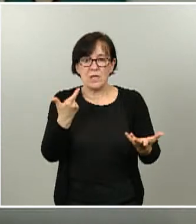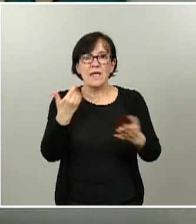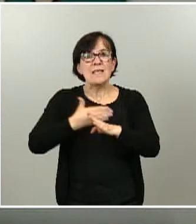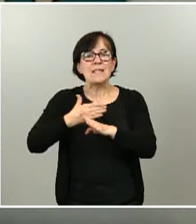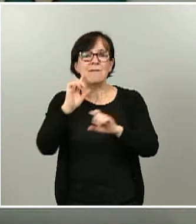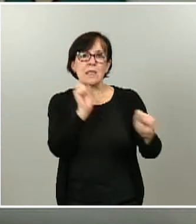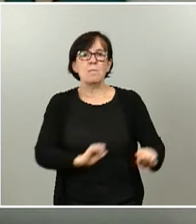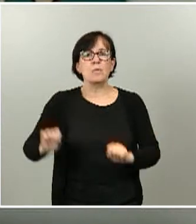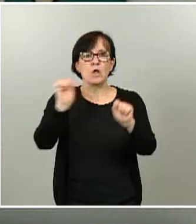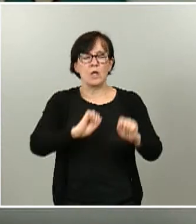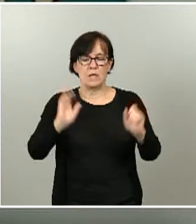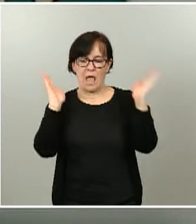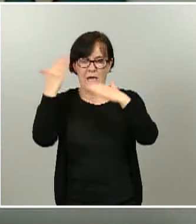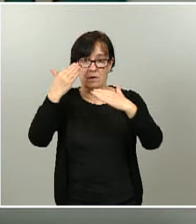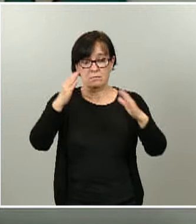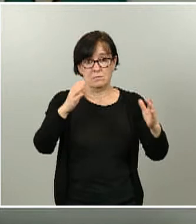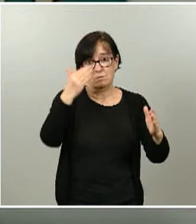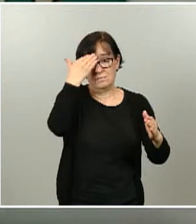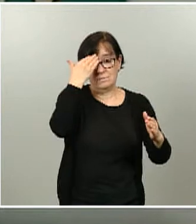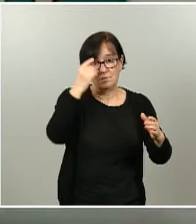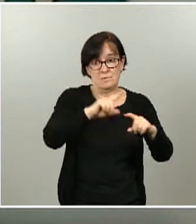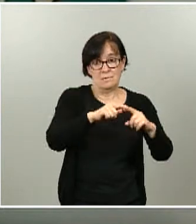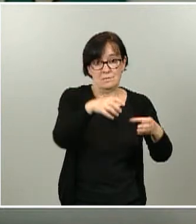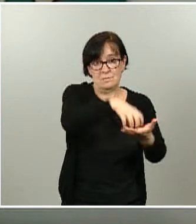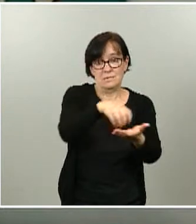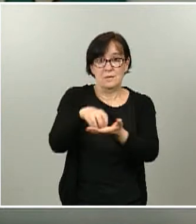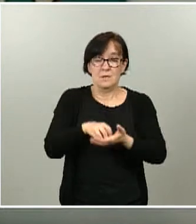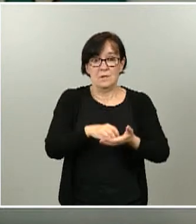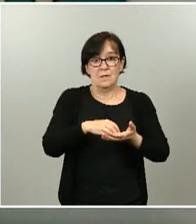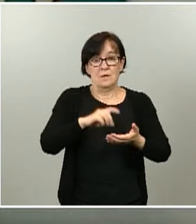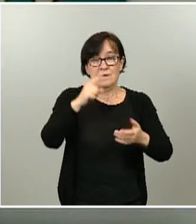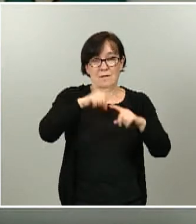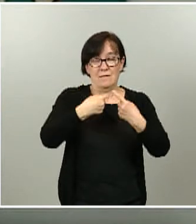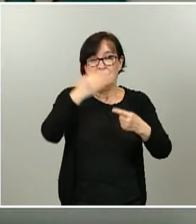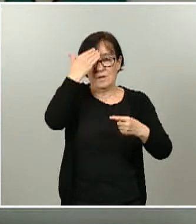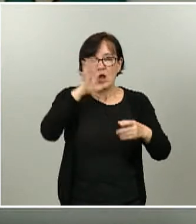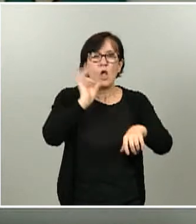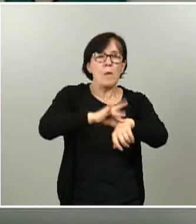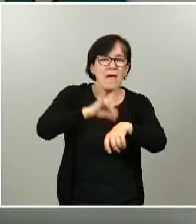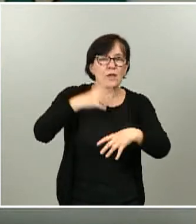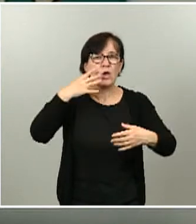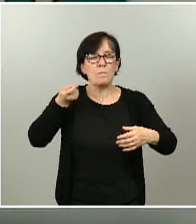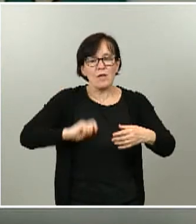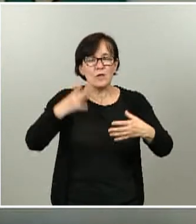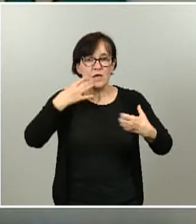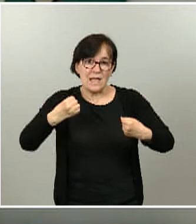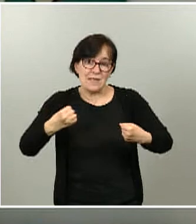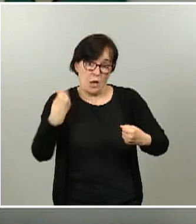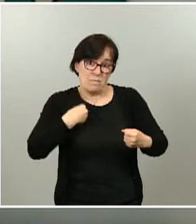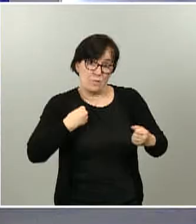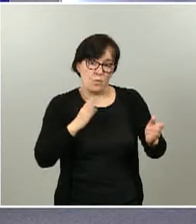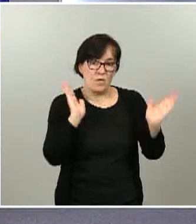atención primaria mayor protagonismo, van a tener los médicos y los profesionales sanitarios de atención primaria? Muchas gracias, señor